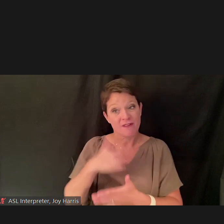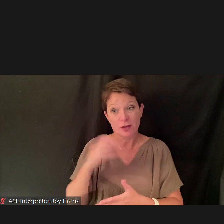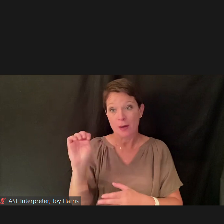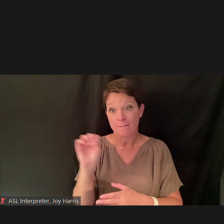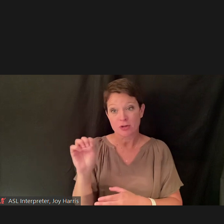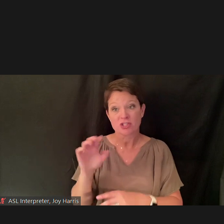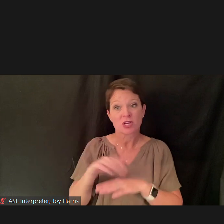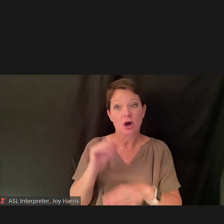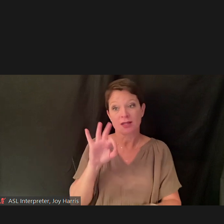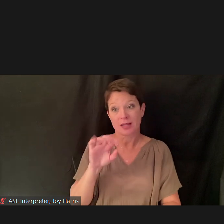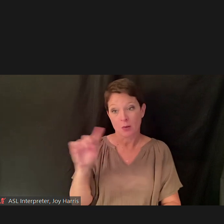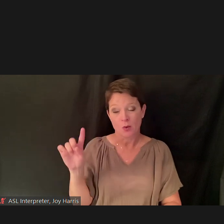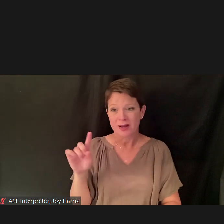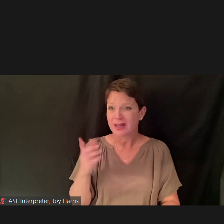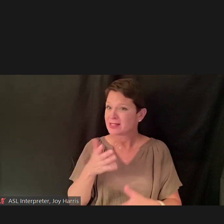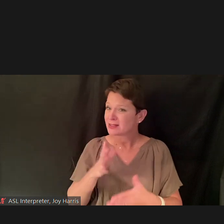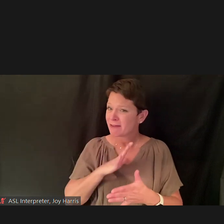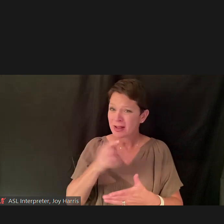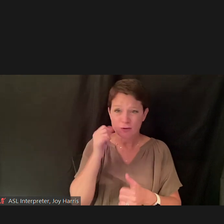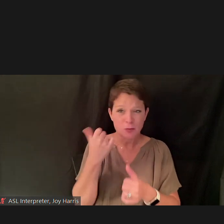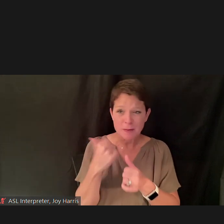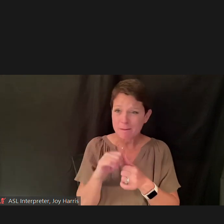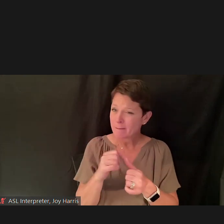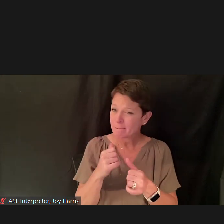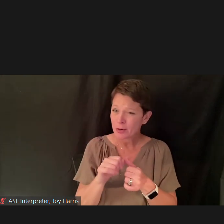con el calor, busque ayuda. Llame al